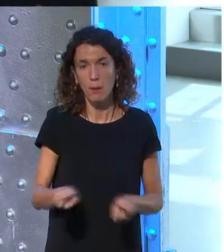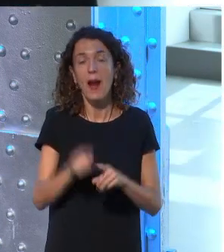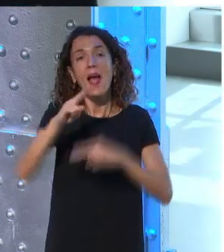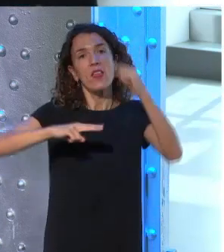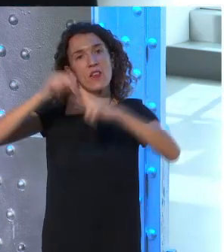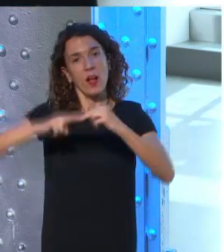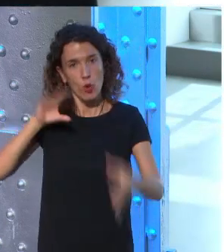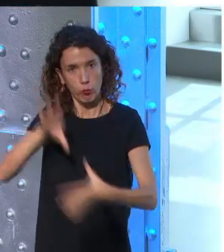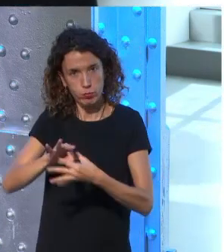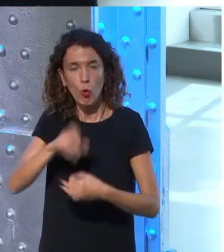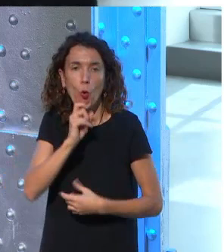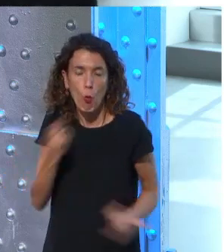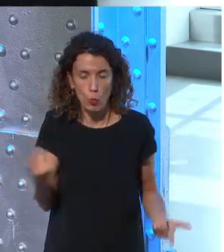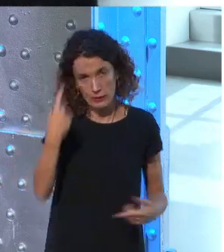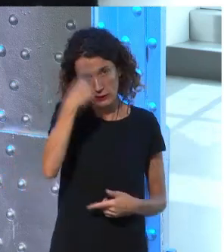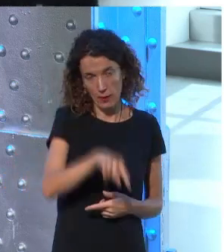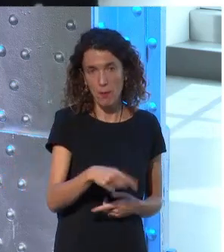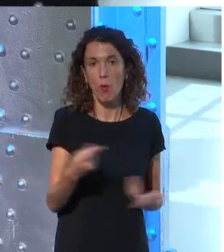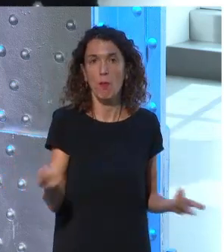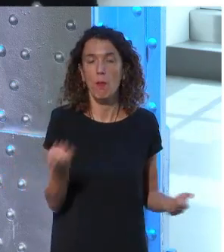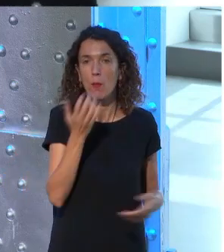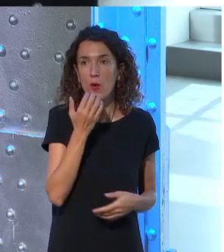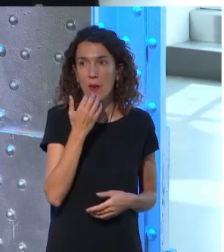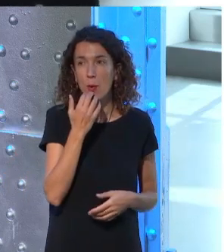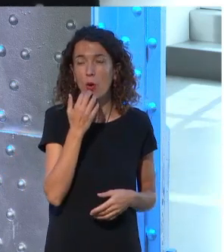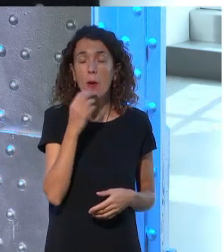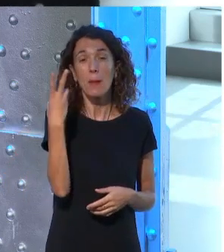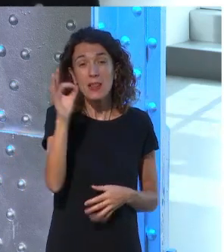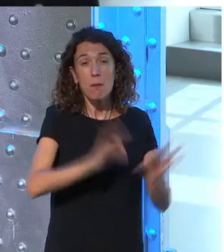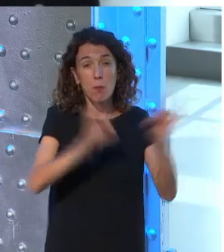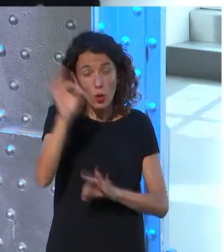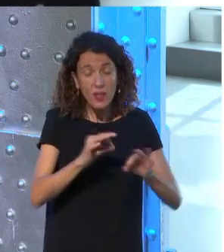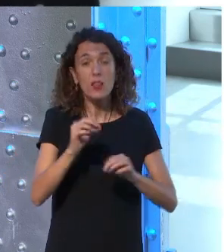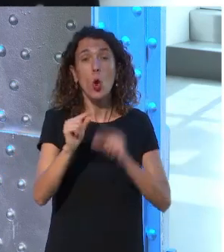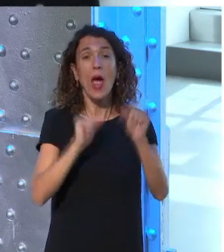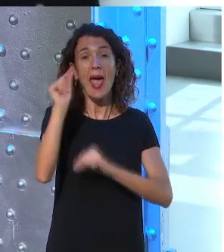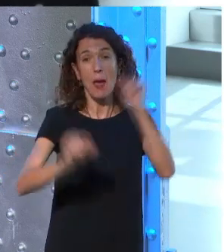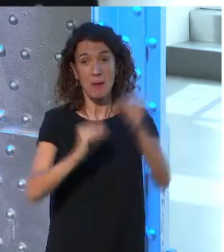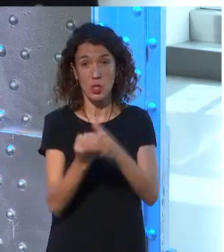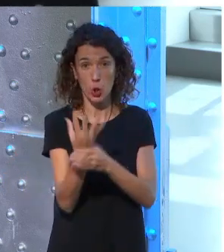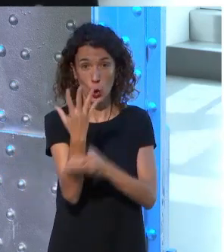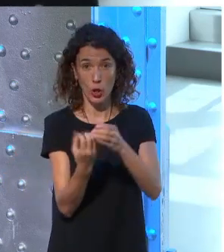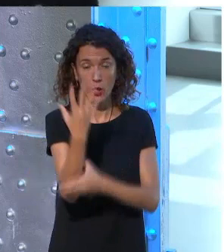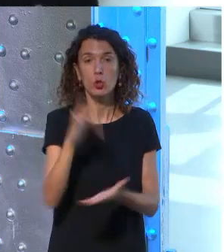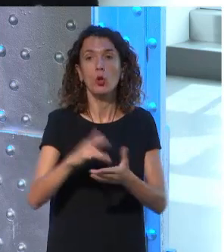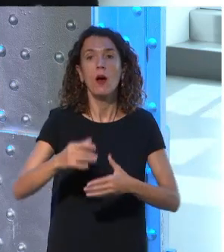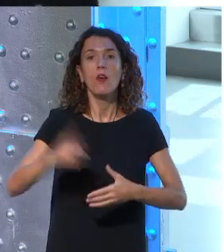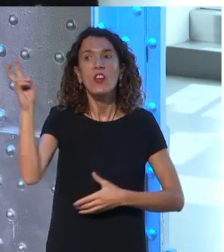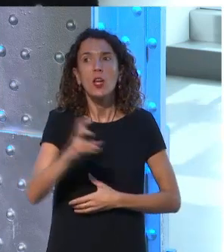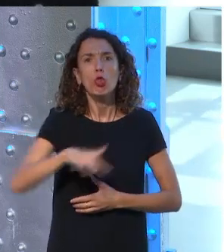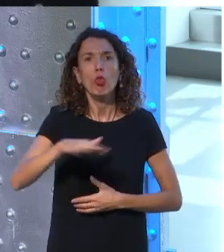edificación. Sabemos que alrededor del 20% de emisiones proceden de